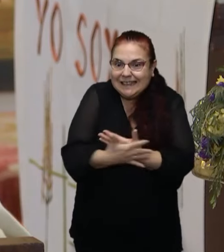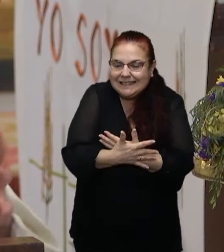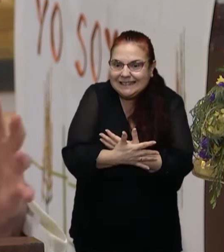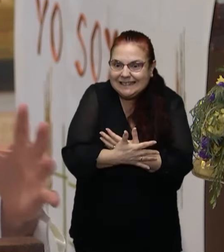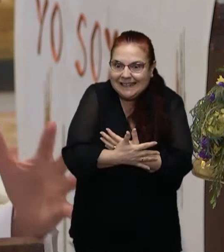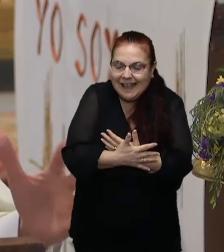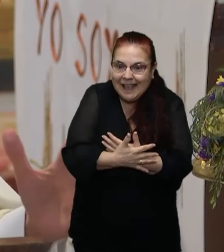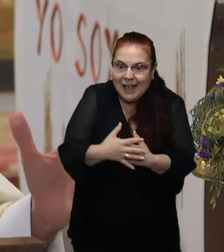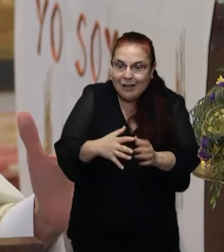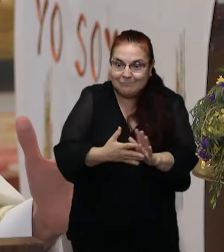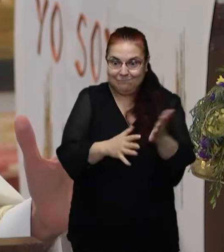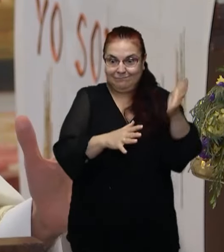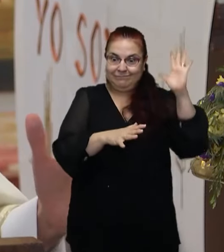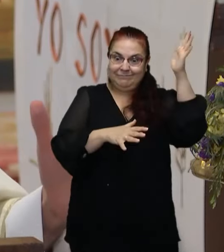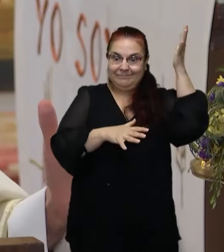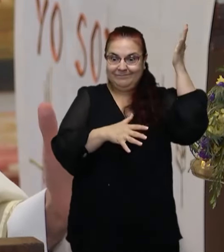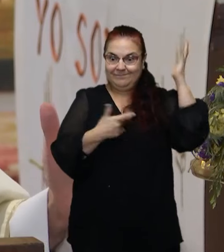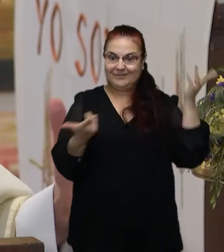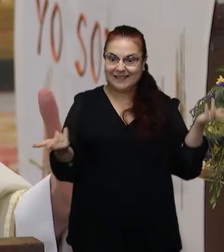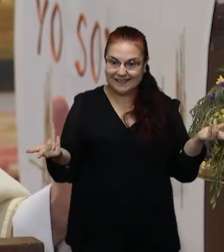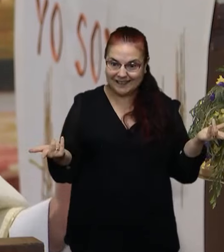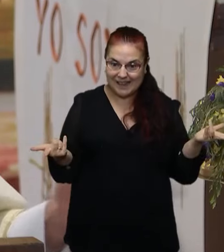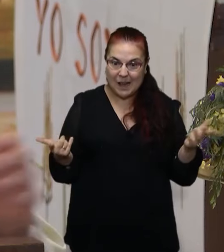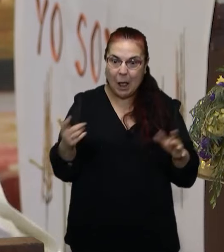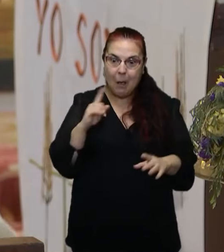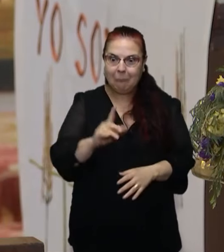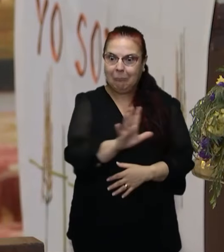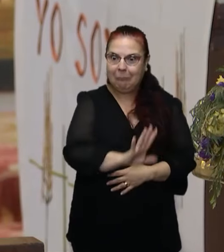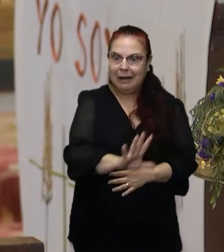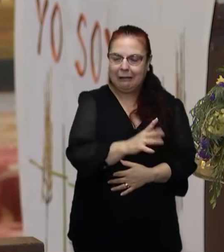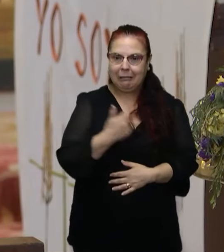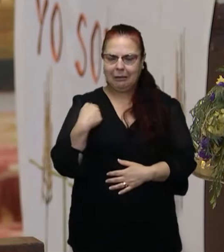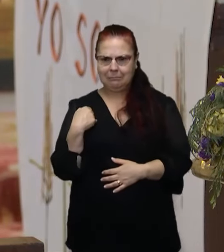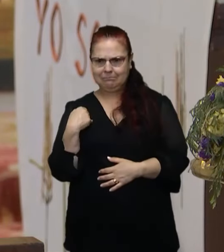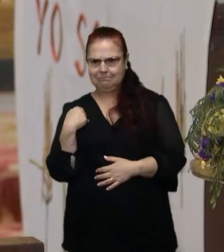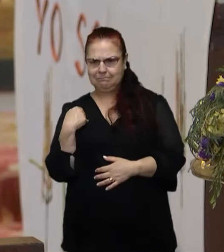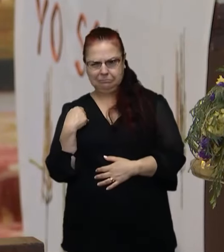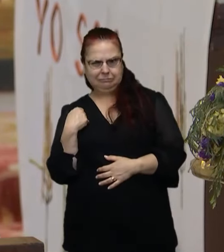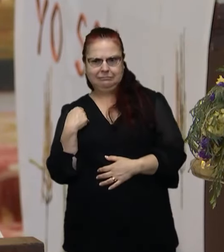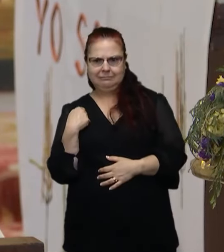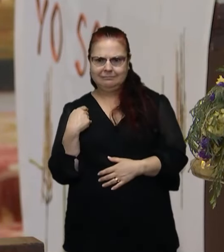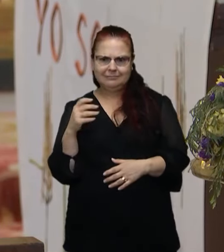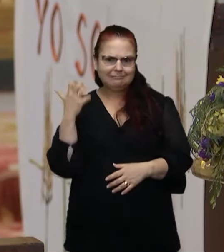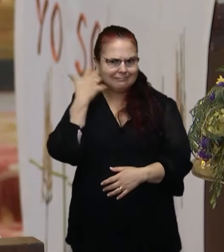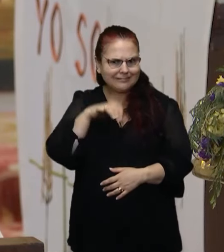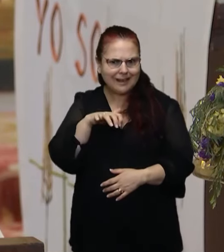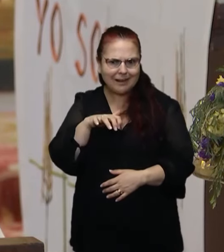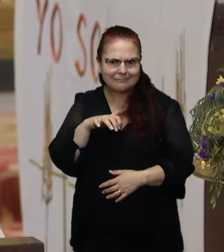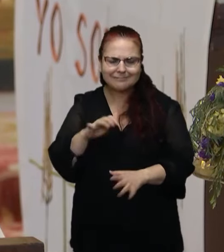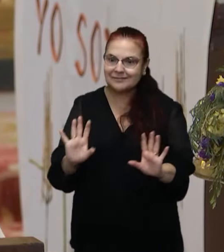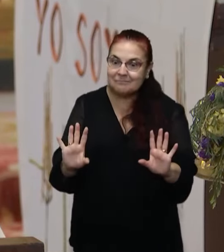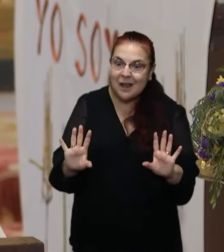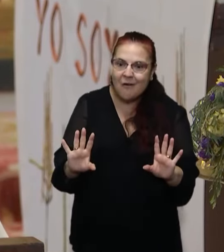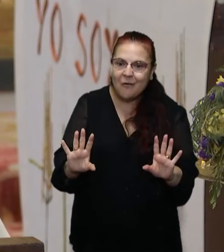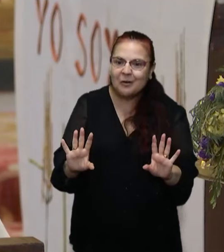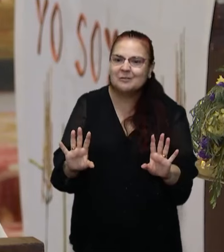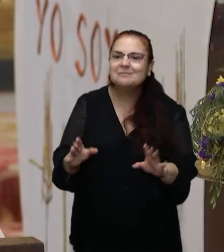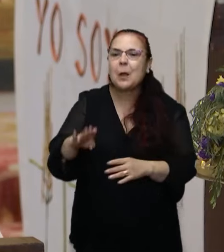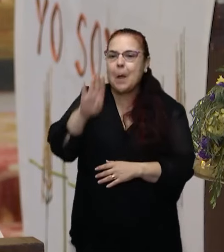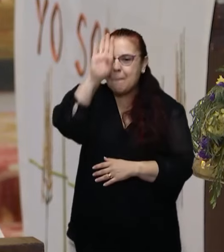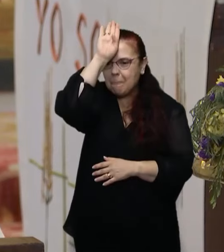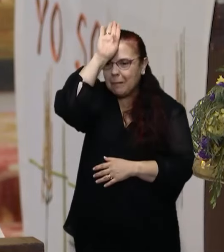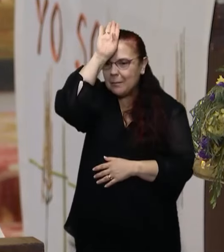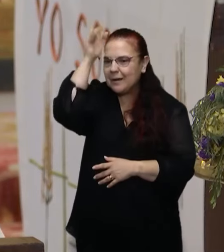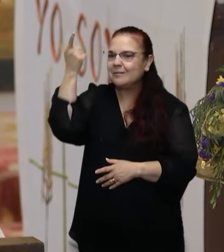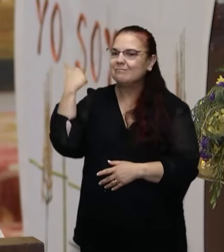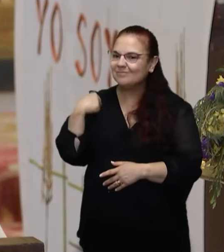árboles gigantes, ¿no? Parece como que no pega. Y sin embargo, el Papa de